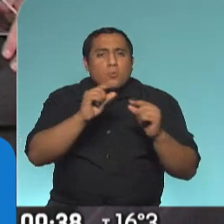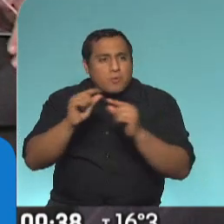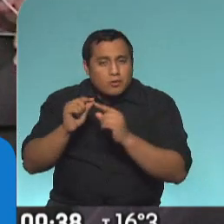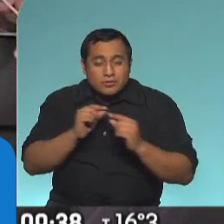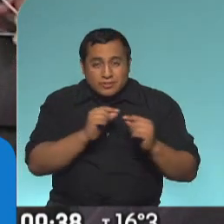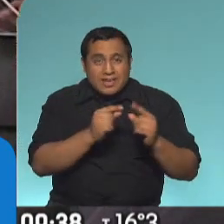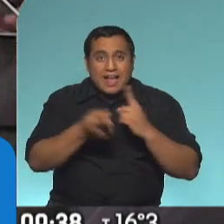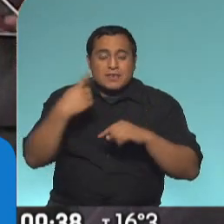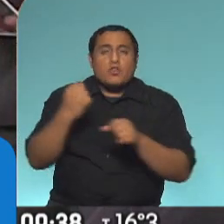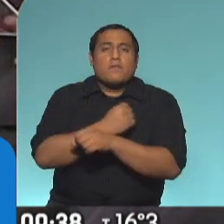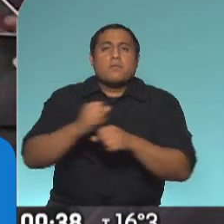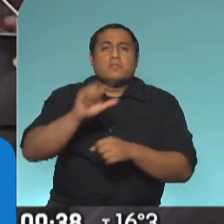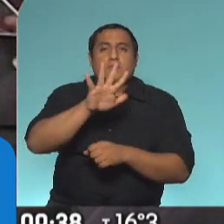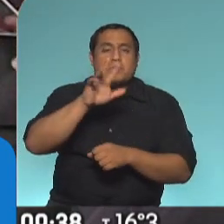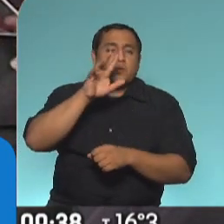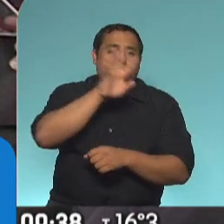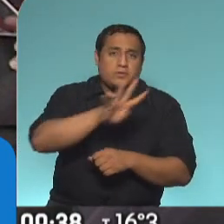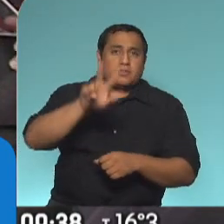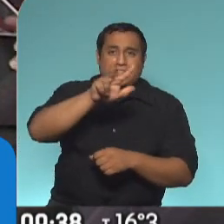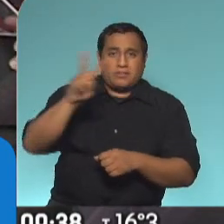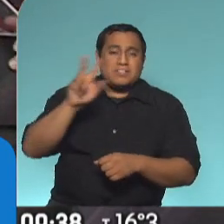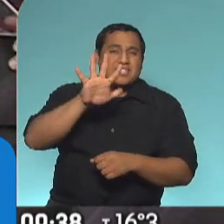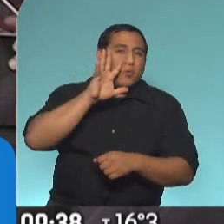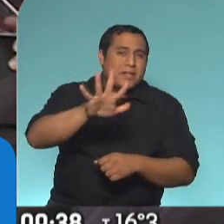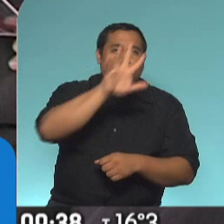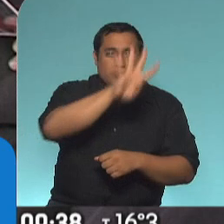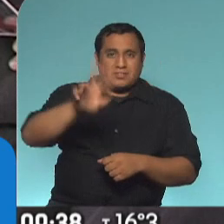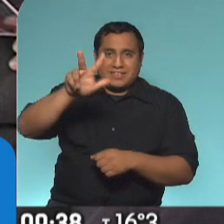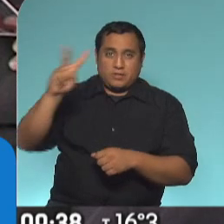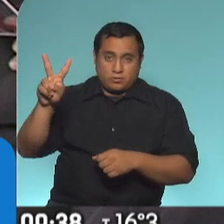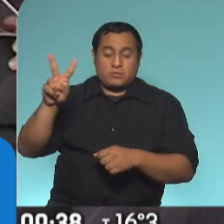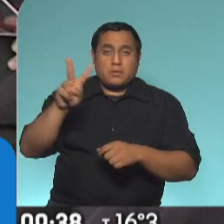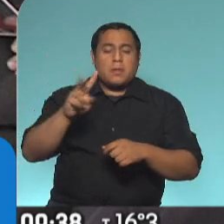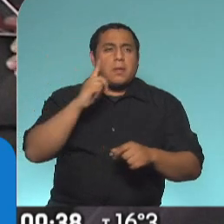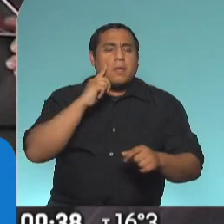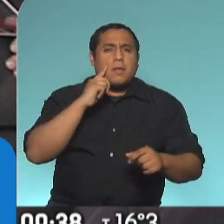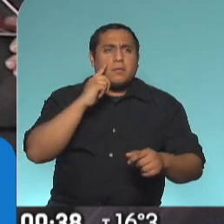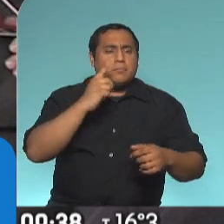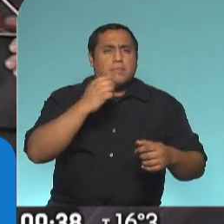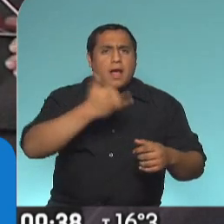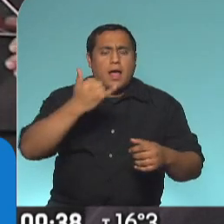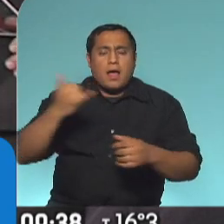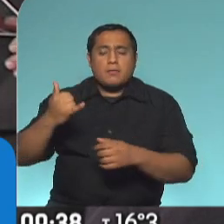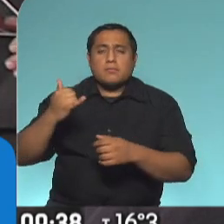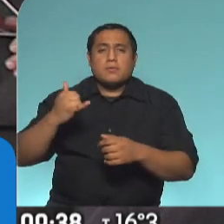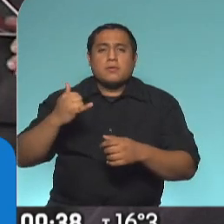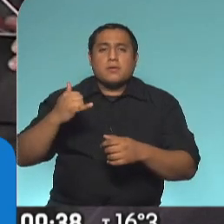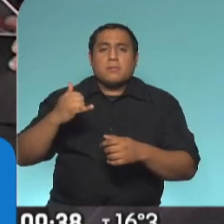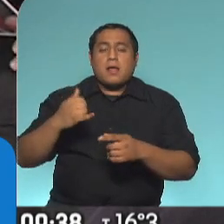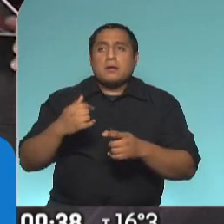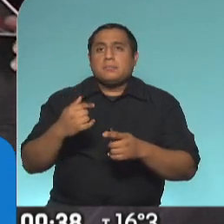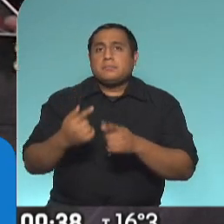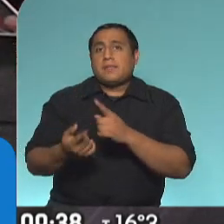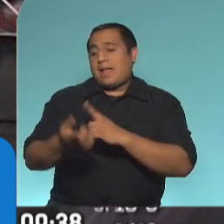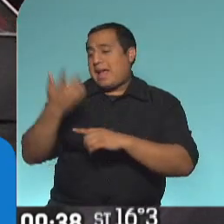día de ayer, 5.432, y vemos también ese promedio de casos que se han registrado